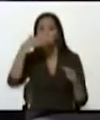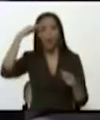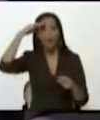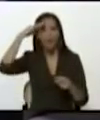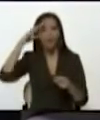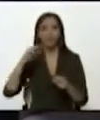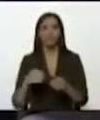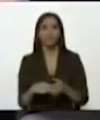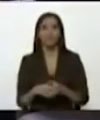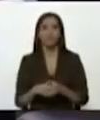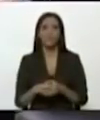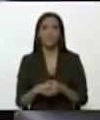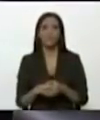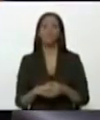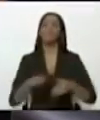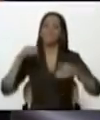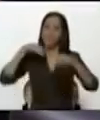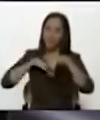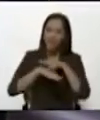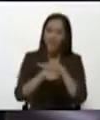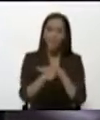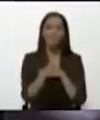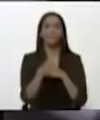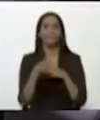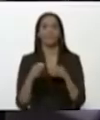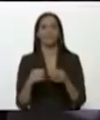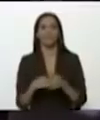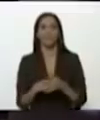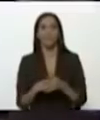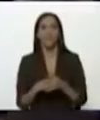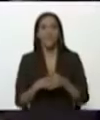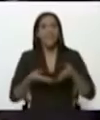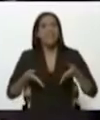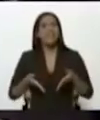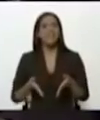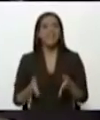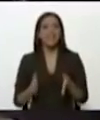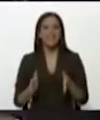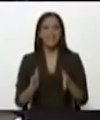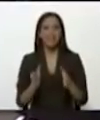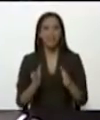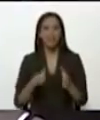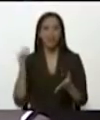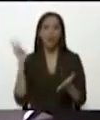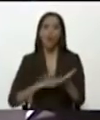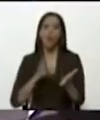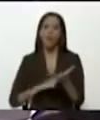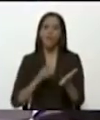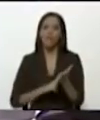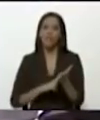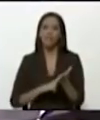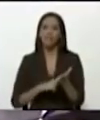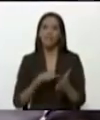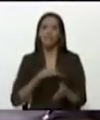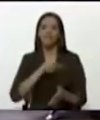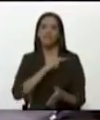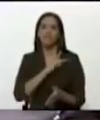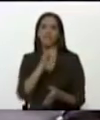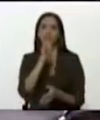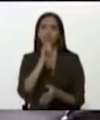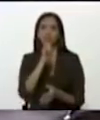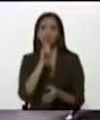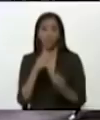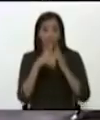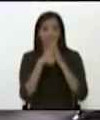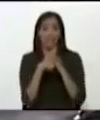Dakar que se iban a vestir, era el nacimiento originario del fake news, que todos